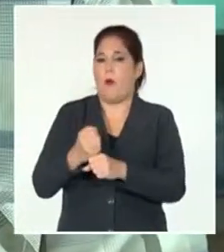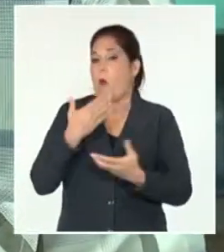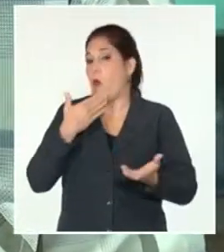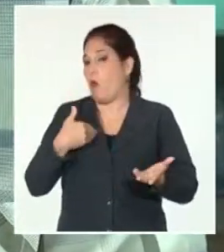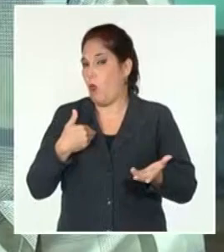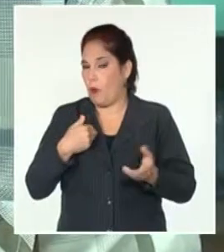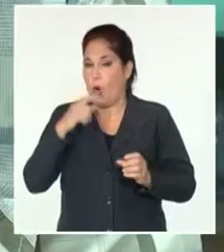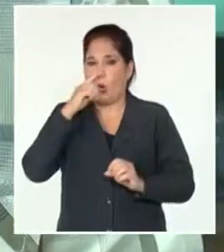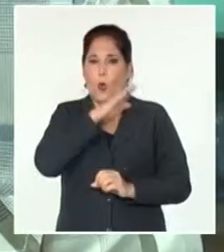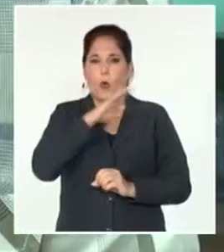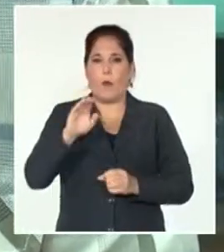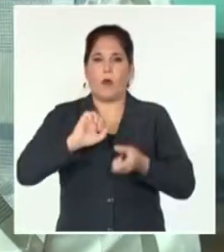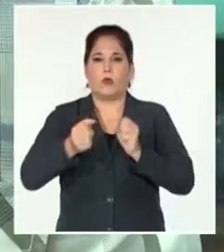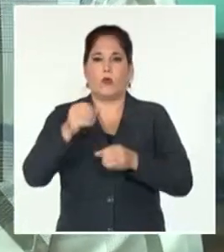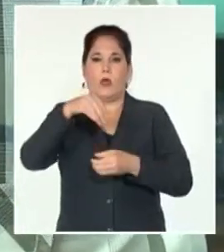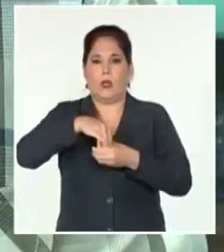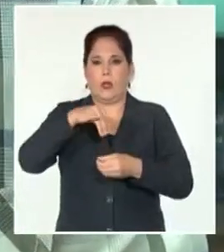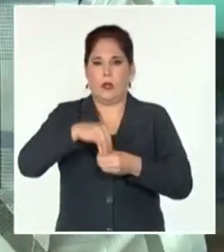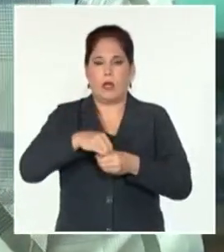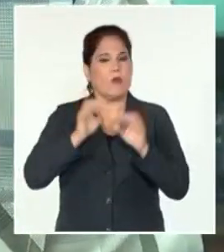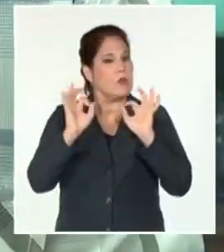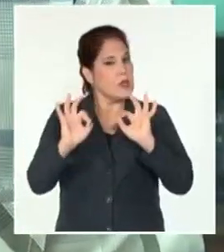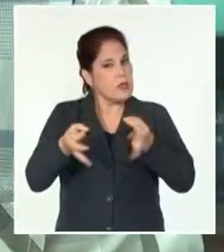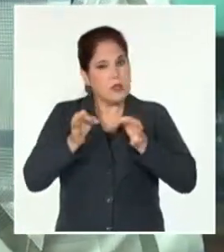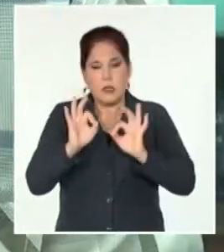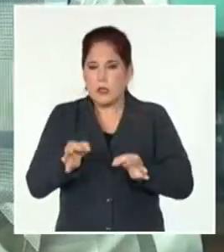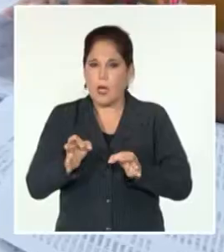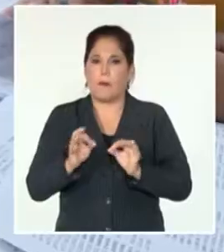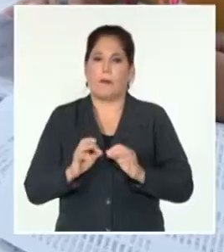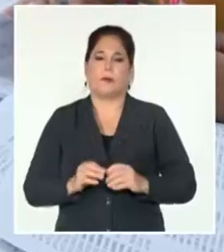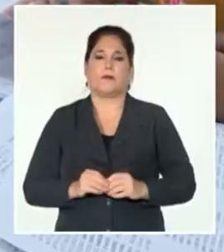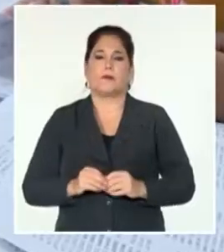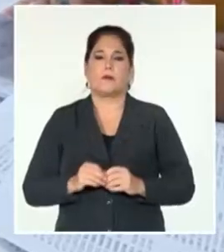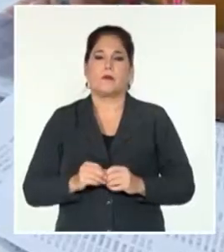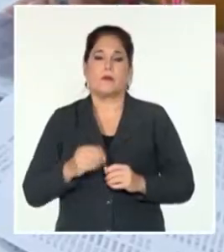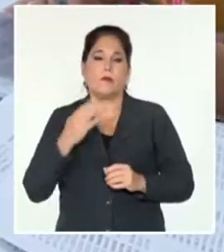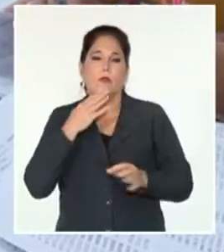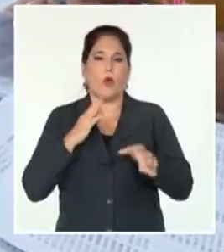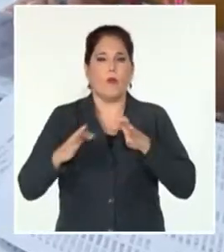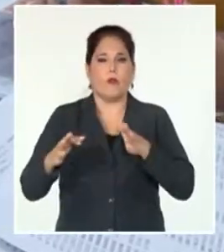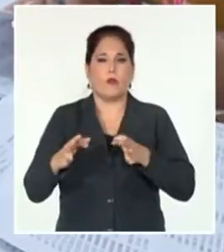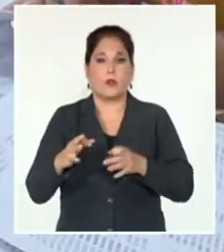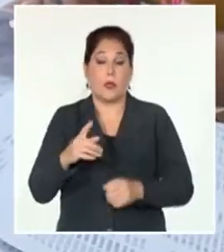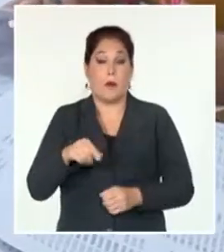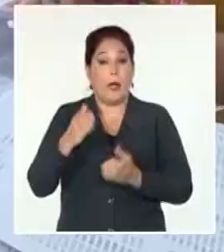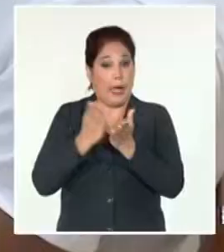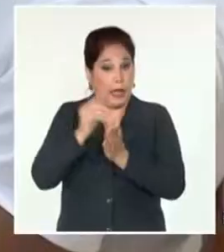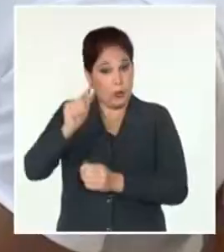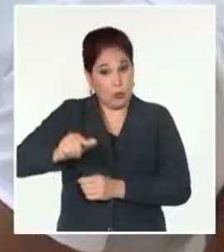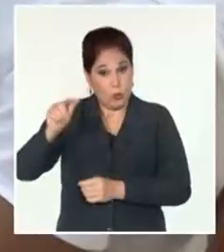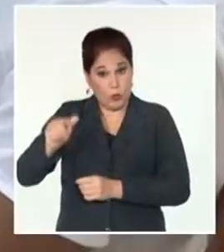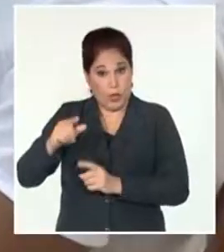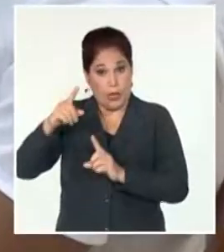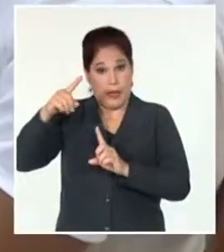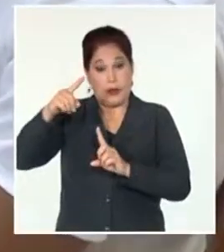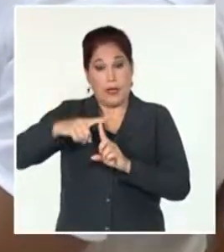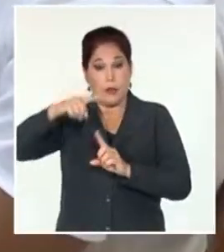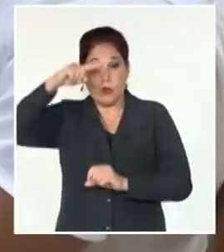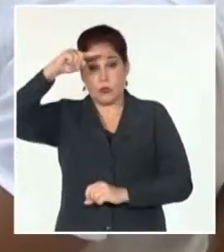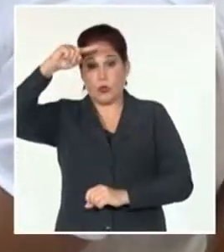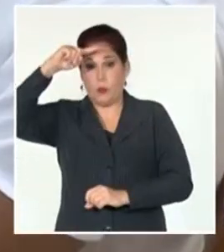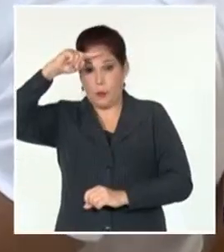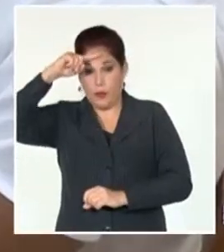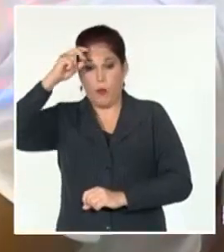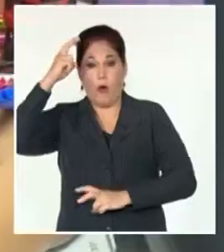normas de control interno. Es decir, pero nos permite tener una mirada desde ese punto de vista el funcionamiento. Para quienes estudian la especialidad de técnico superior